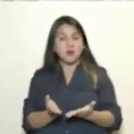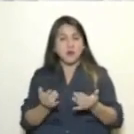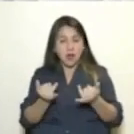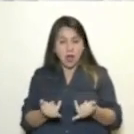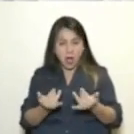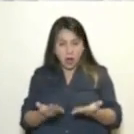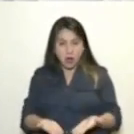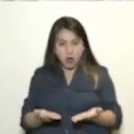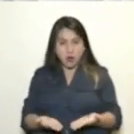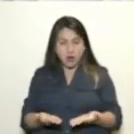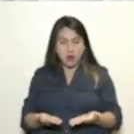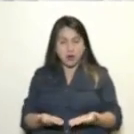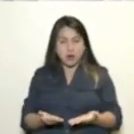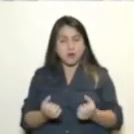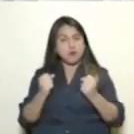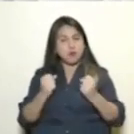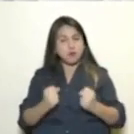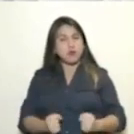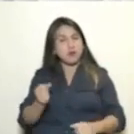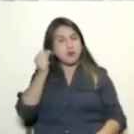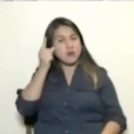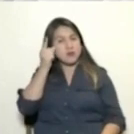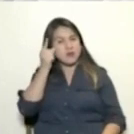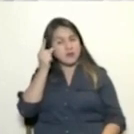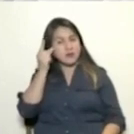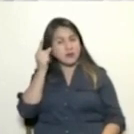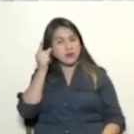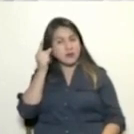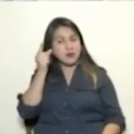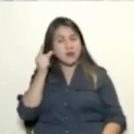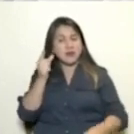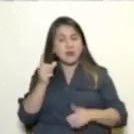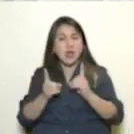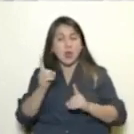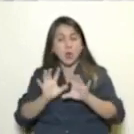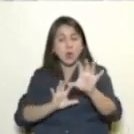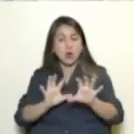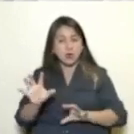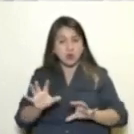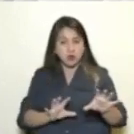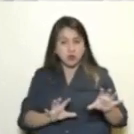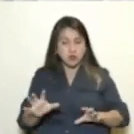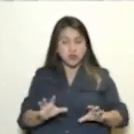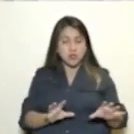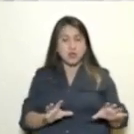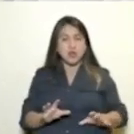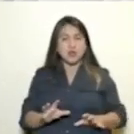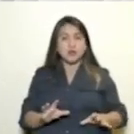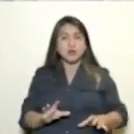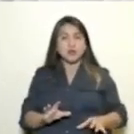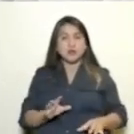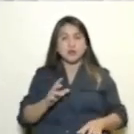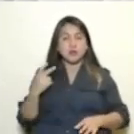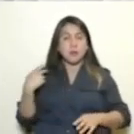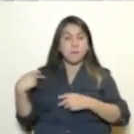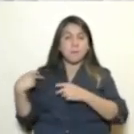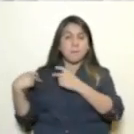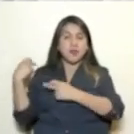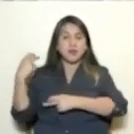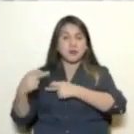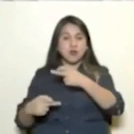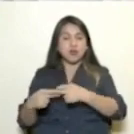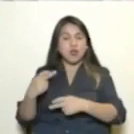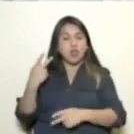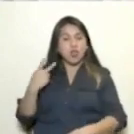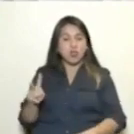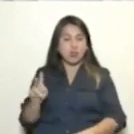ahora somos capaces de entender que ciertas cosas son patrimonio del ámbito del